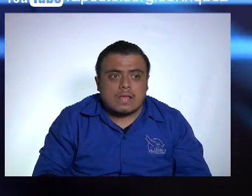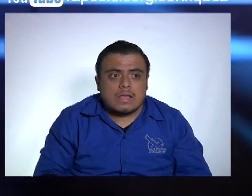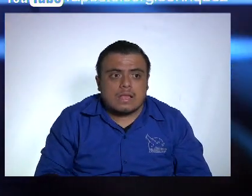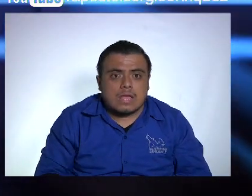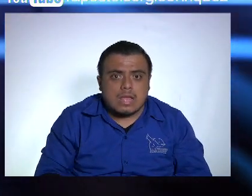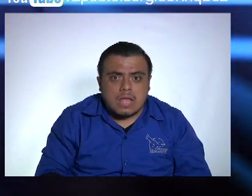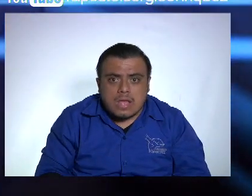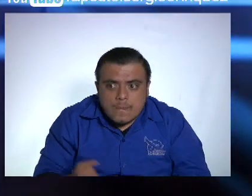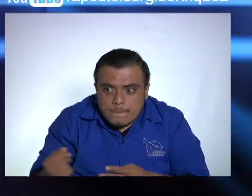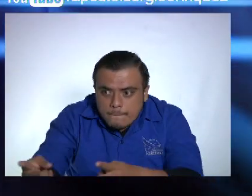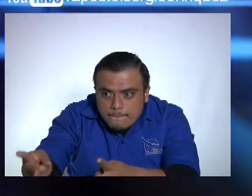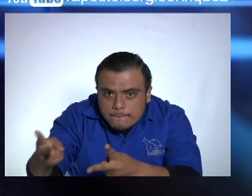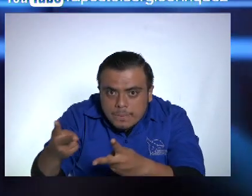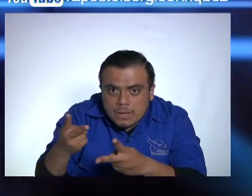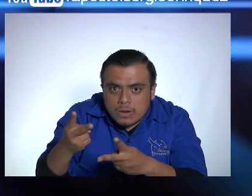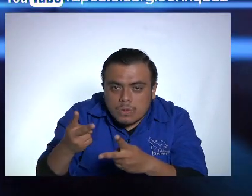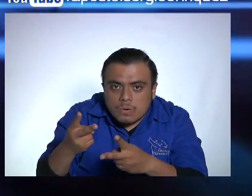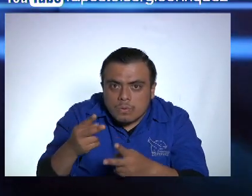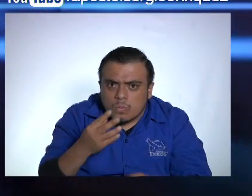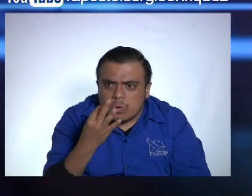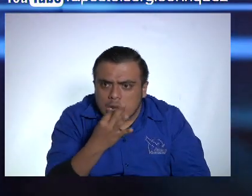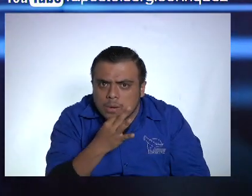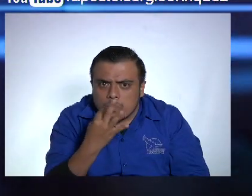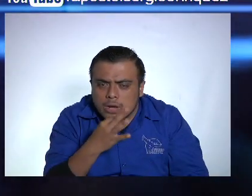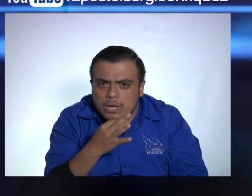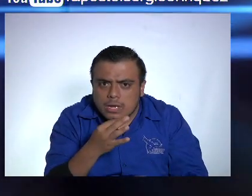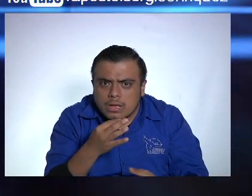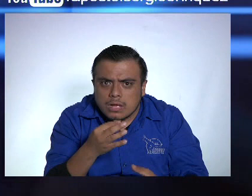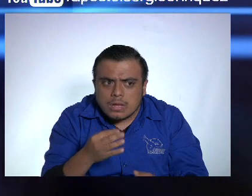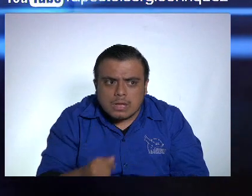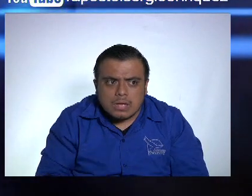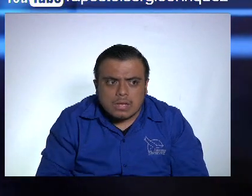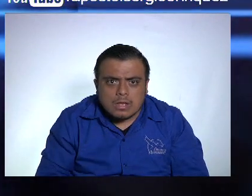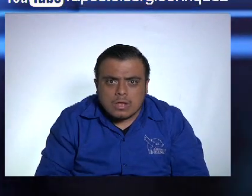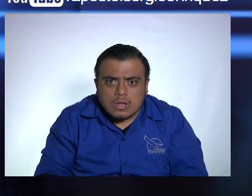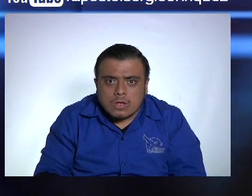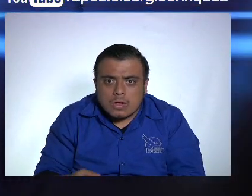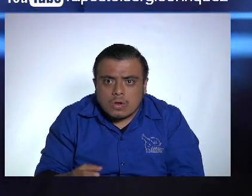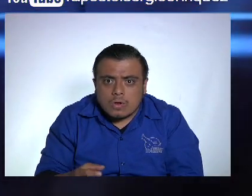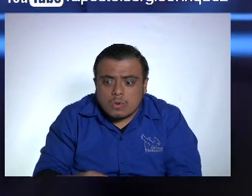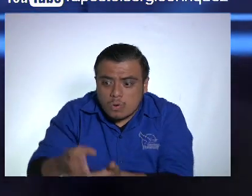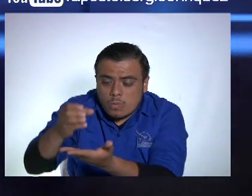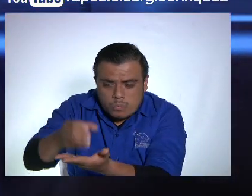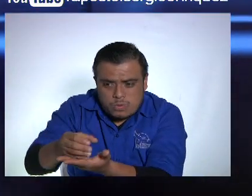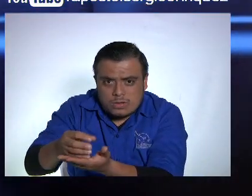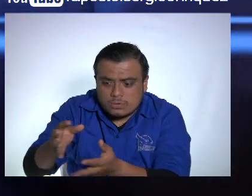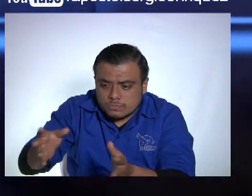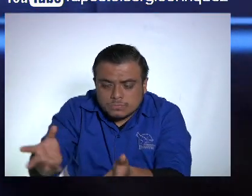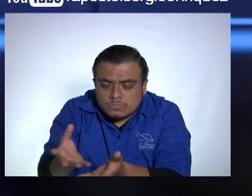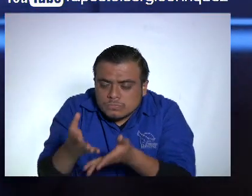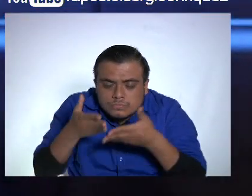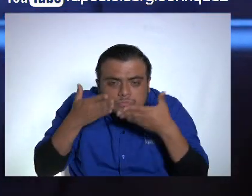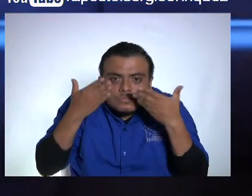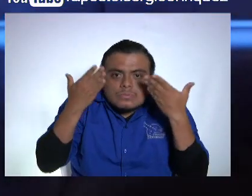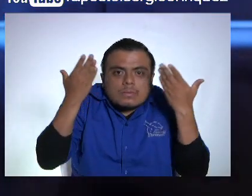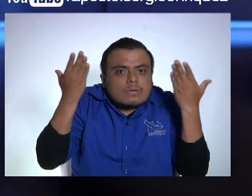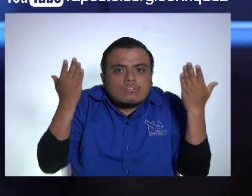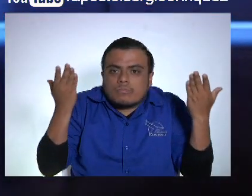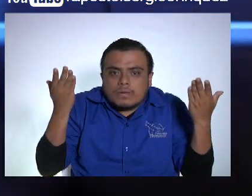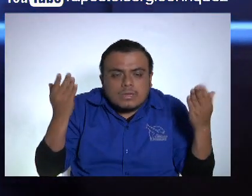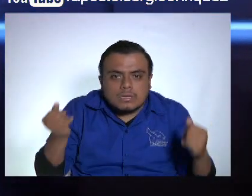vino una mujer con un vaso de alabastro de perfume de nardo puro, de mucho